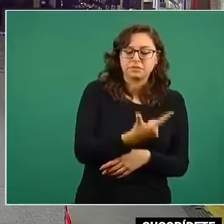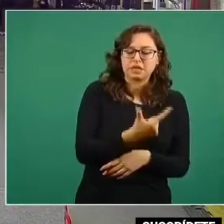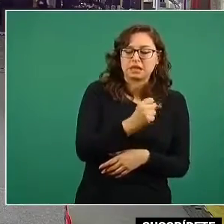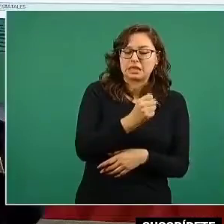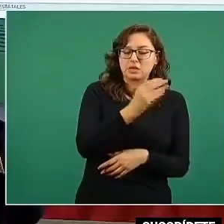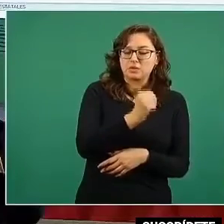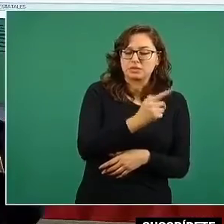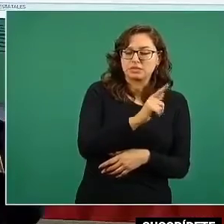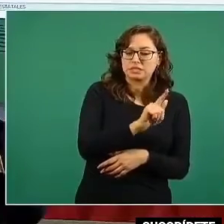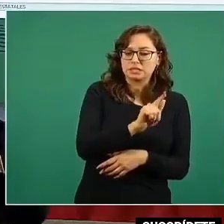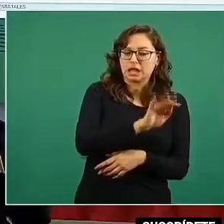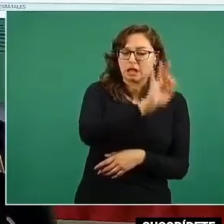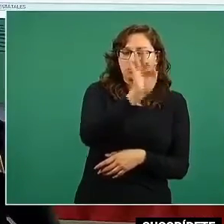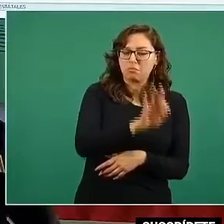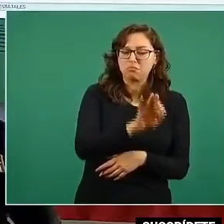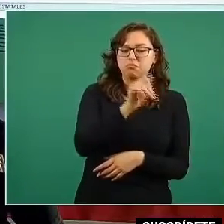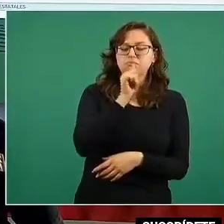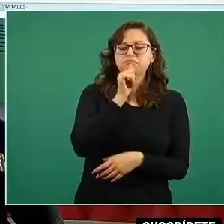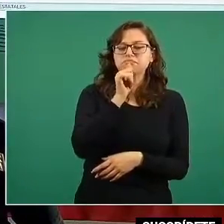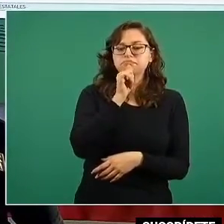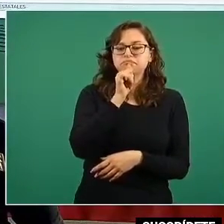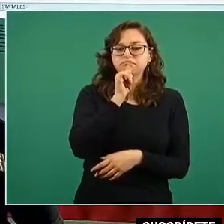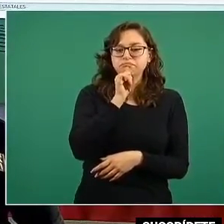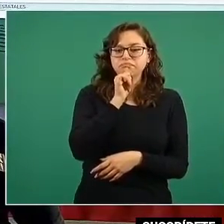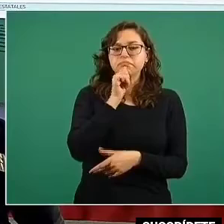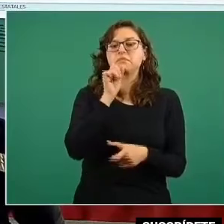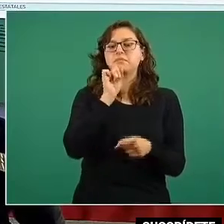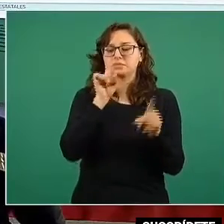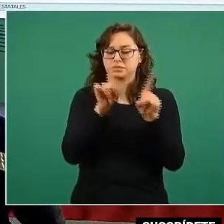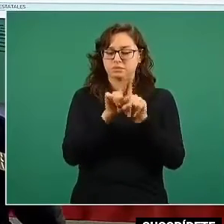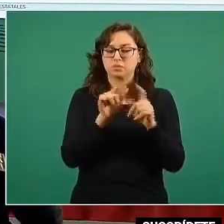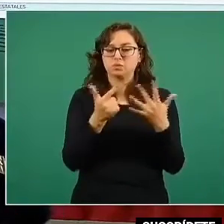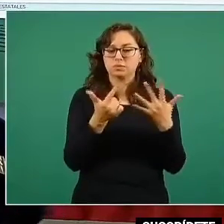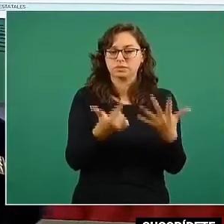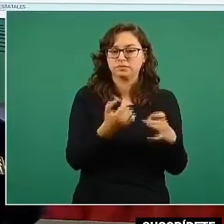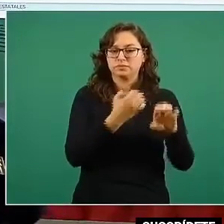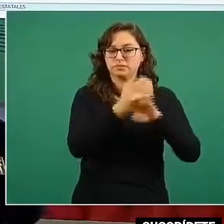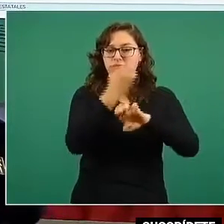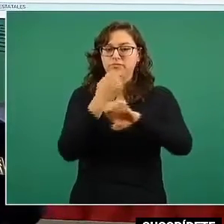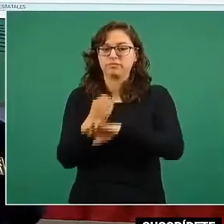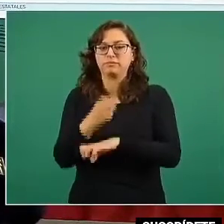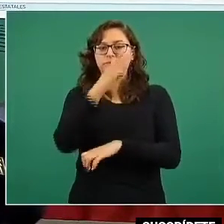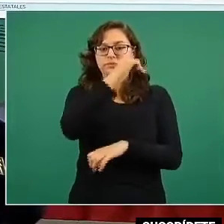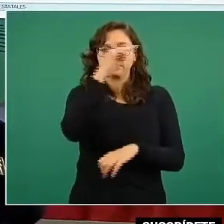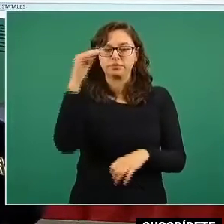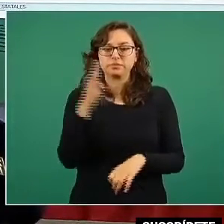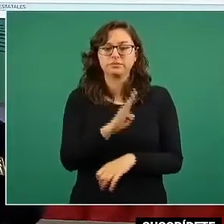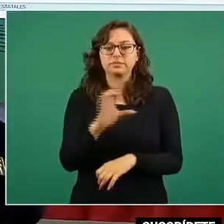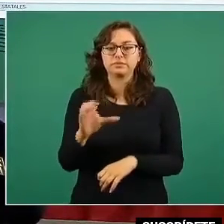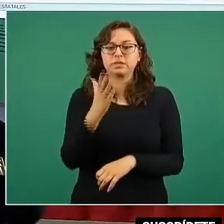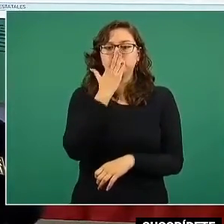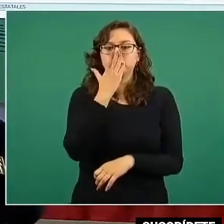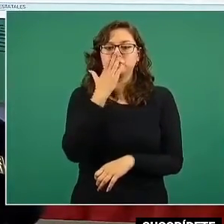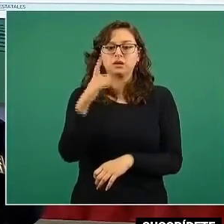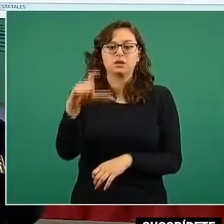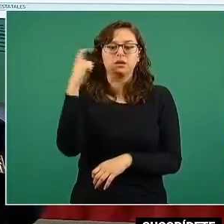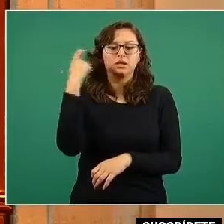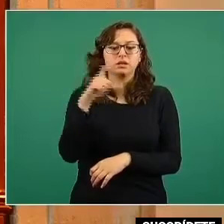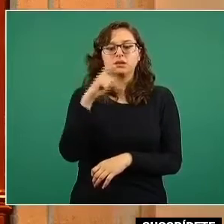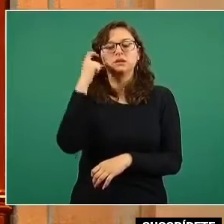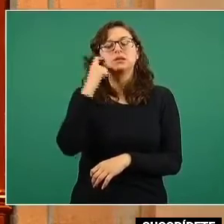69-70% de nivel de seguridad. También son 7 entidades: Nayarit, Baja California, Sonora, Querétaro,